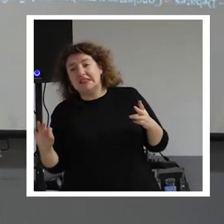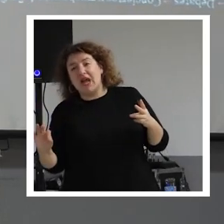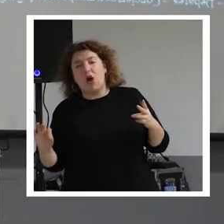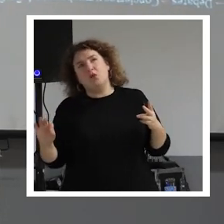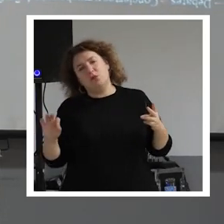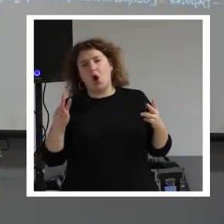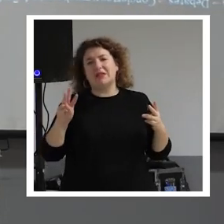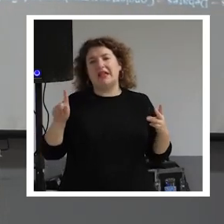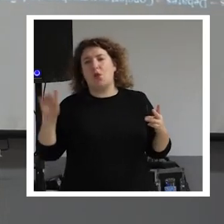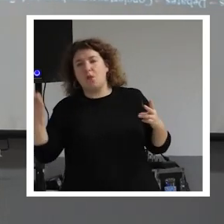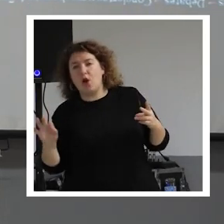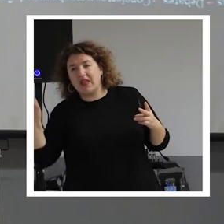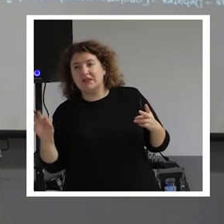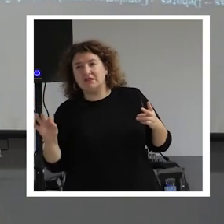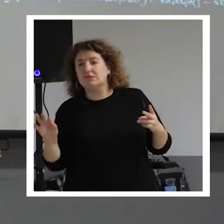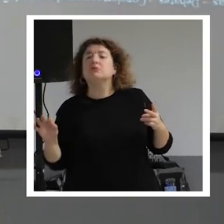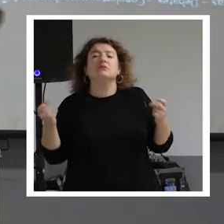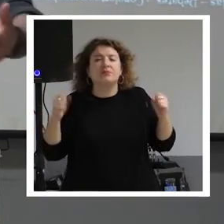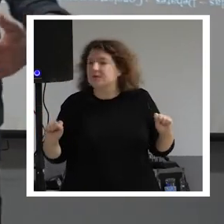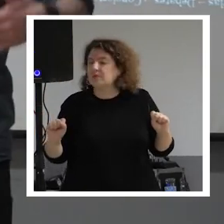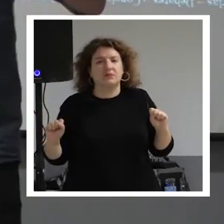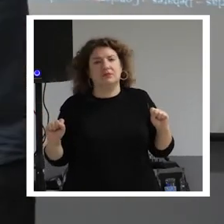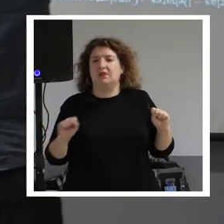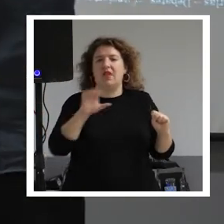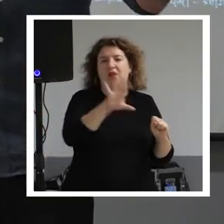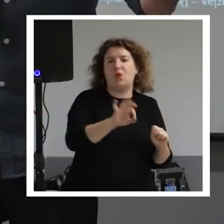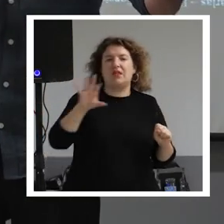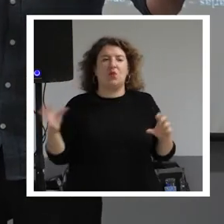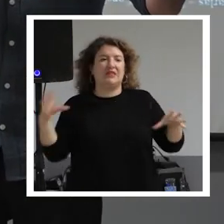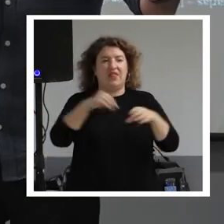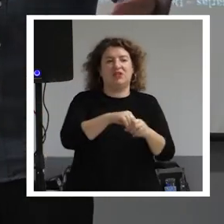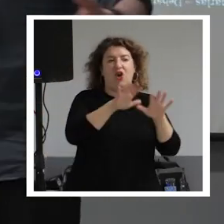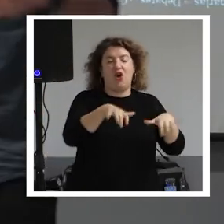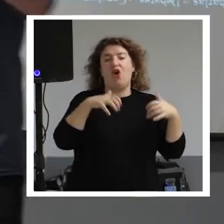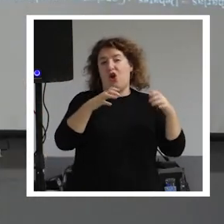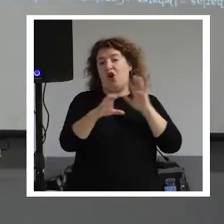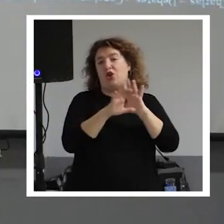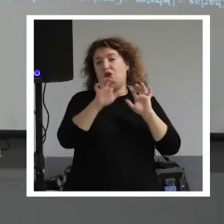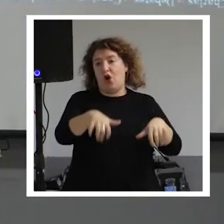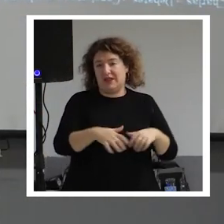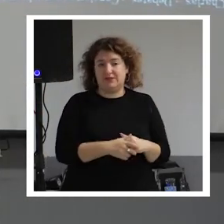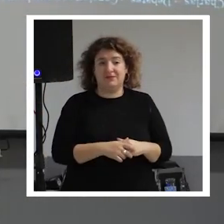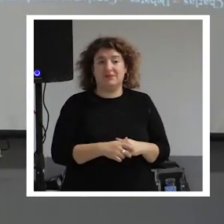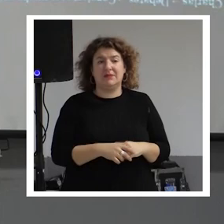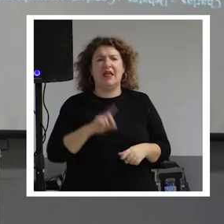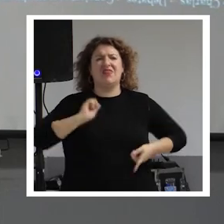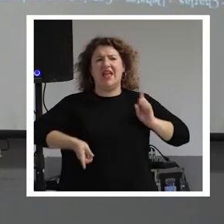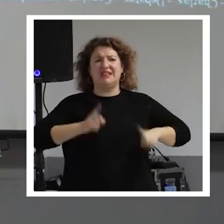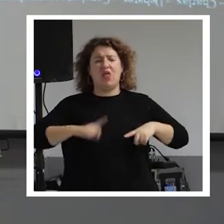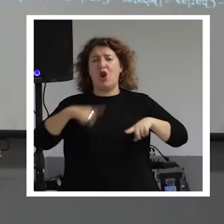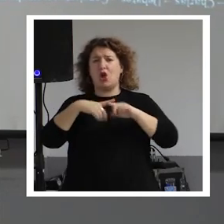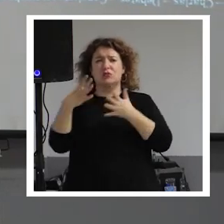segunda en todos los distritos entonces la centro izquierda podía sacar el 60% de los votos la derecha el 30